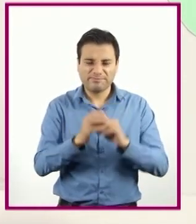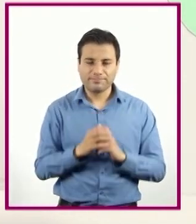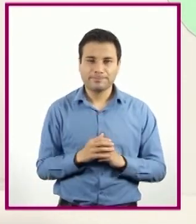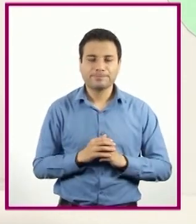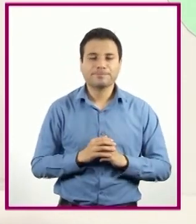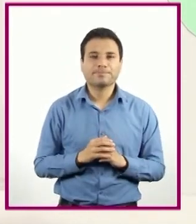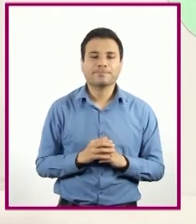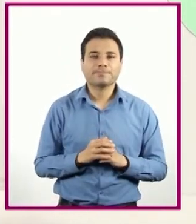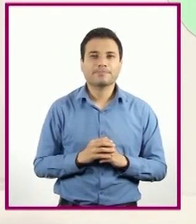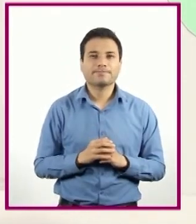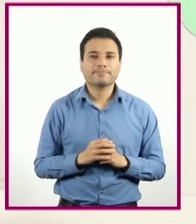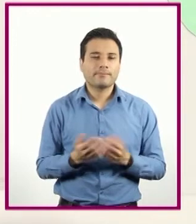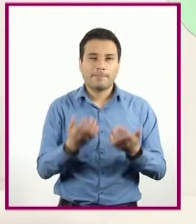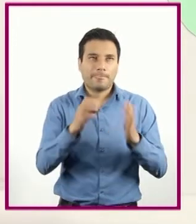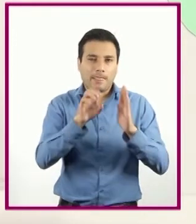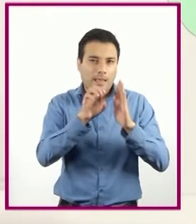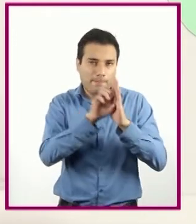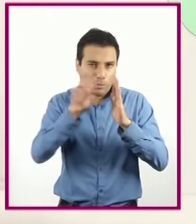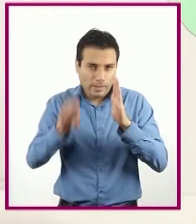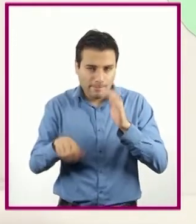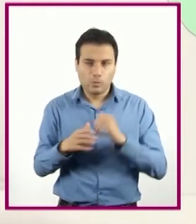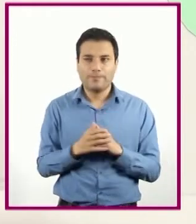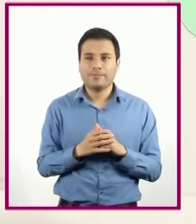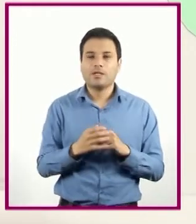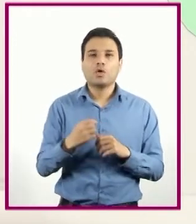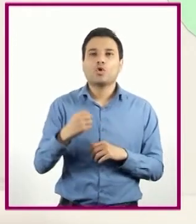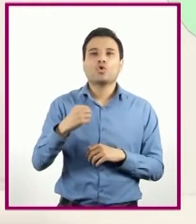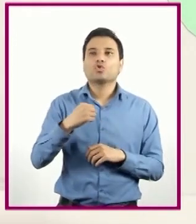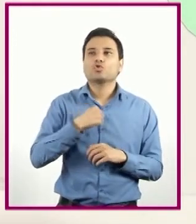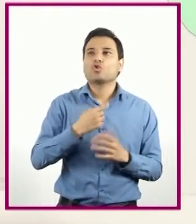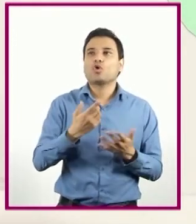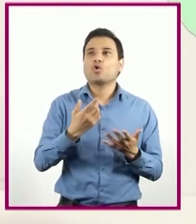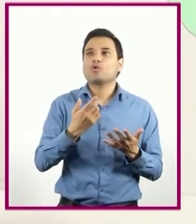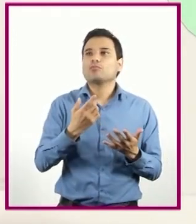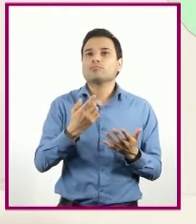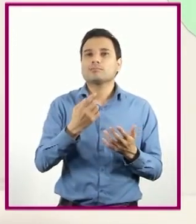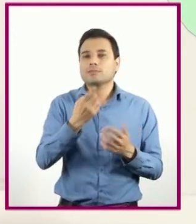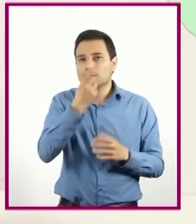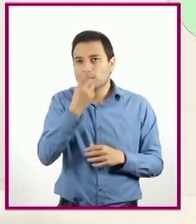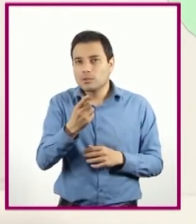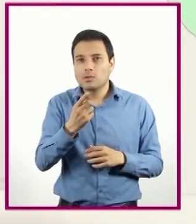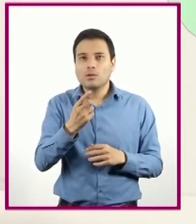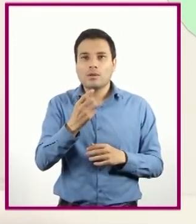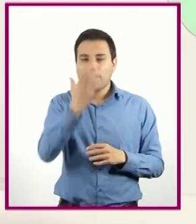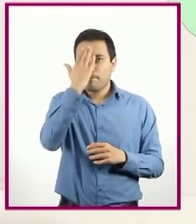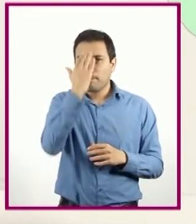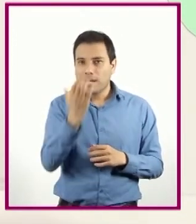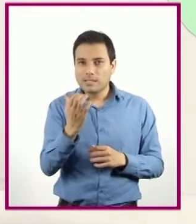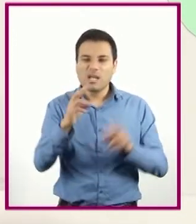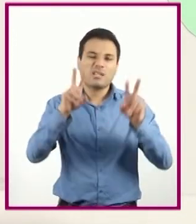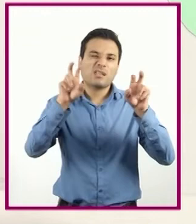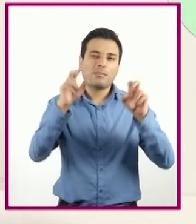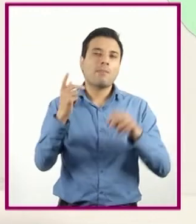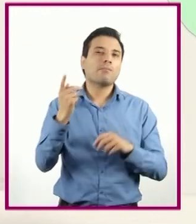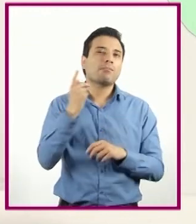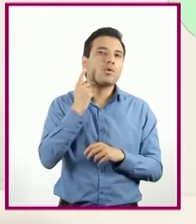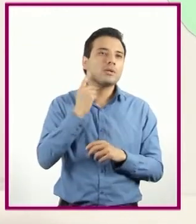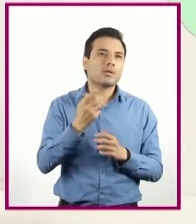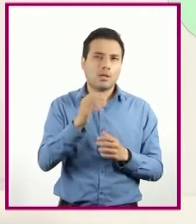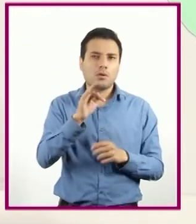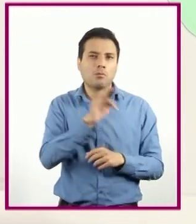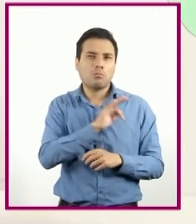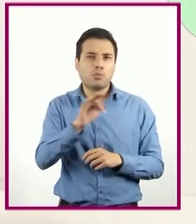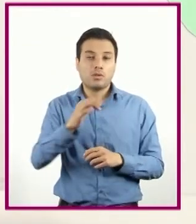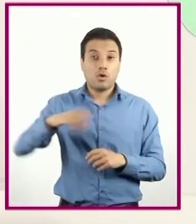maya. Por ejemplo, si yo escojo el aspecto político, puedo dibujar la historia de ascenso de